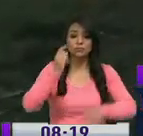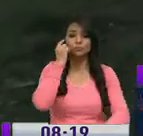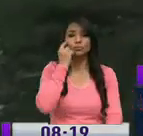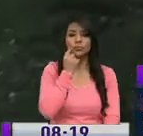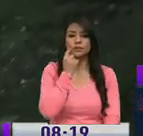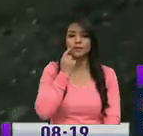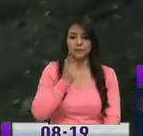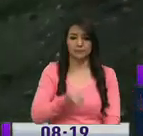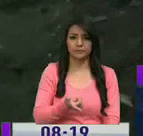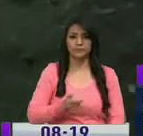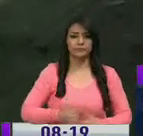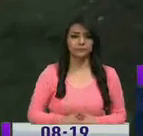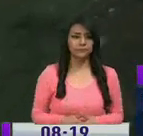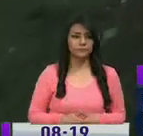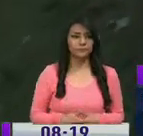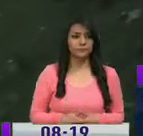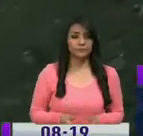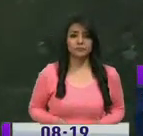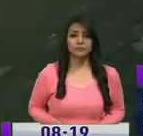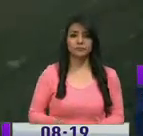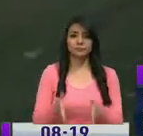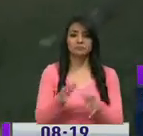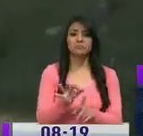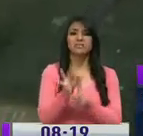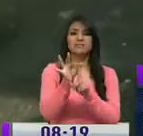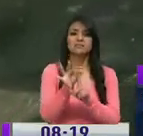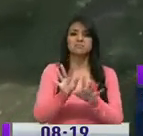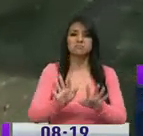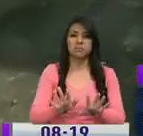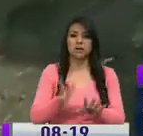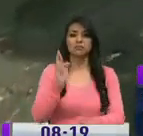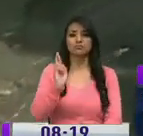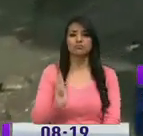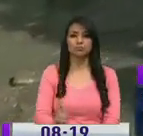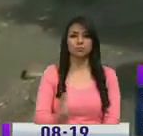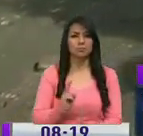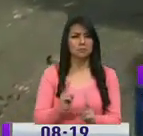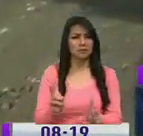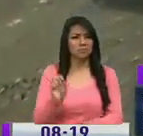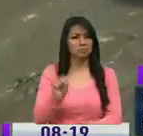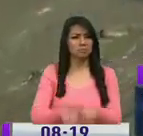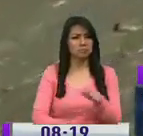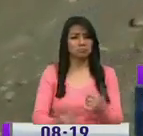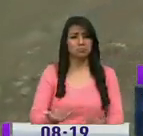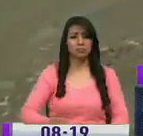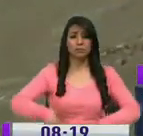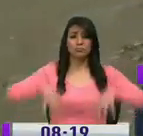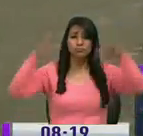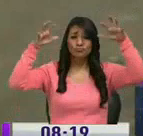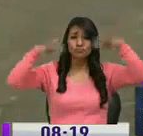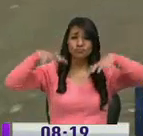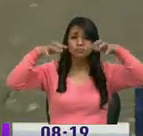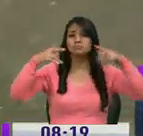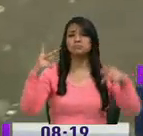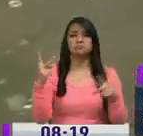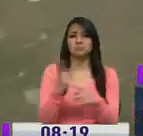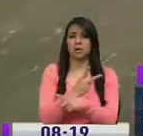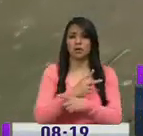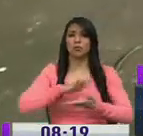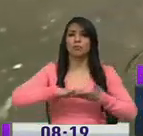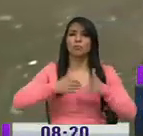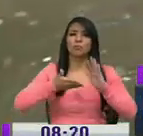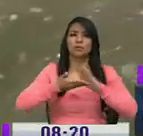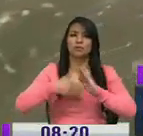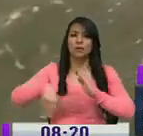de las arterias principales del sur de la capital, y pueden ver el estado deplorable. Ahora que hay intensas lluvias, la comunidad denuncia que realmente